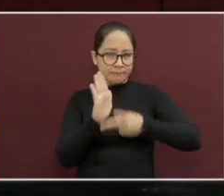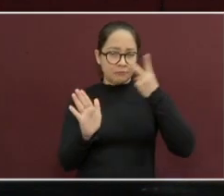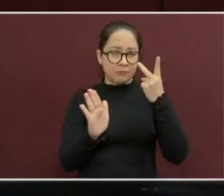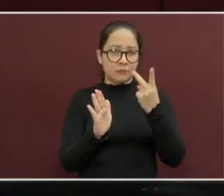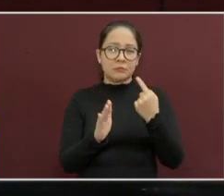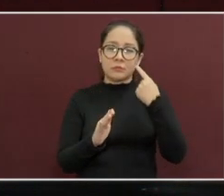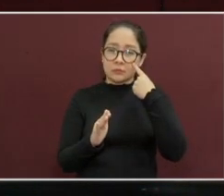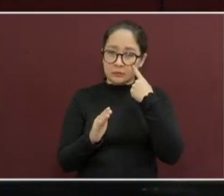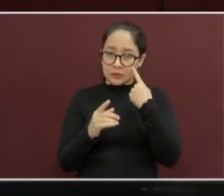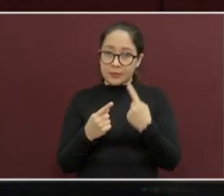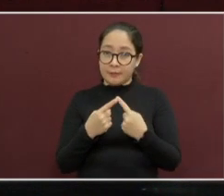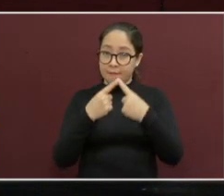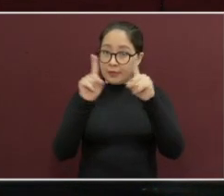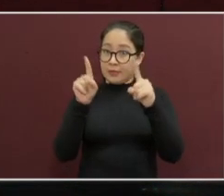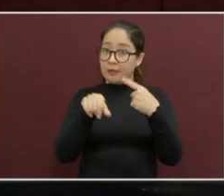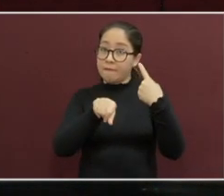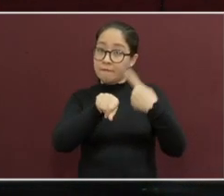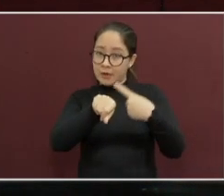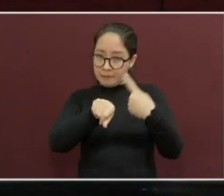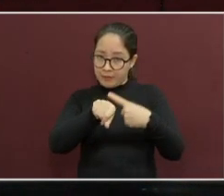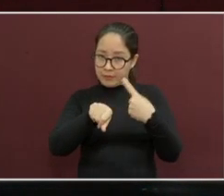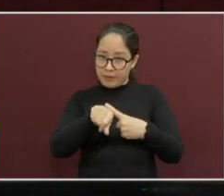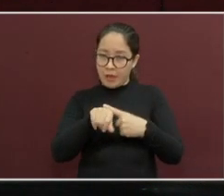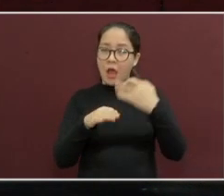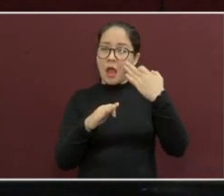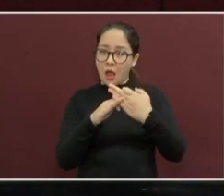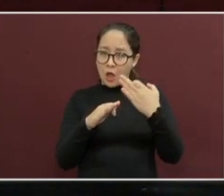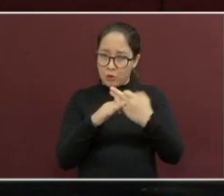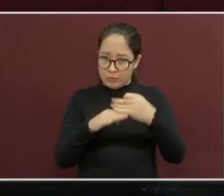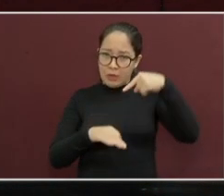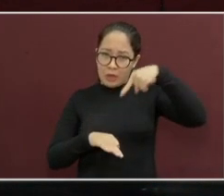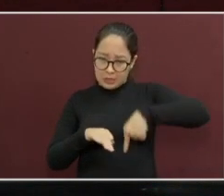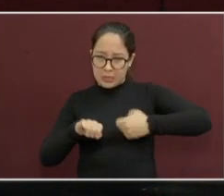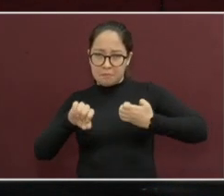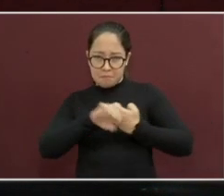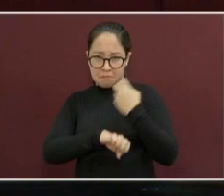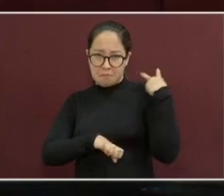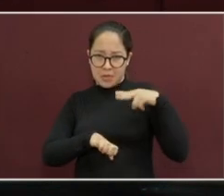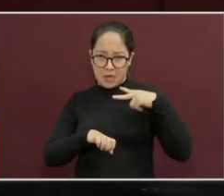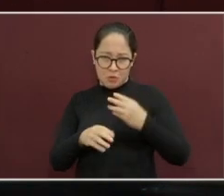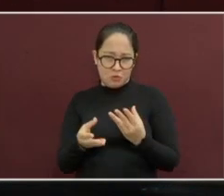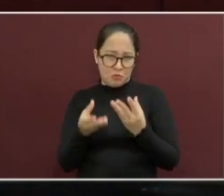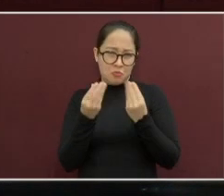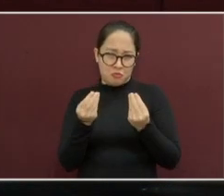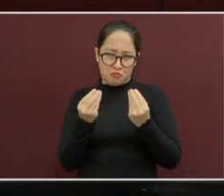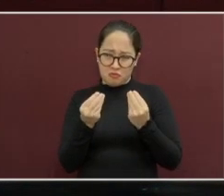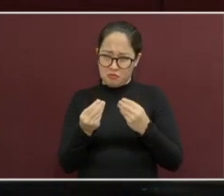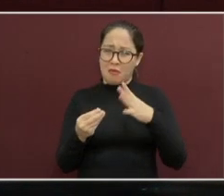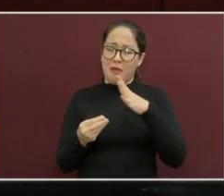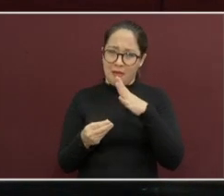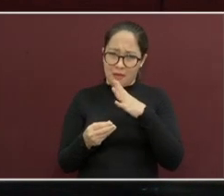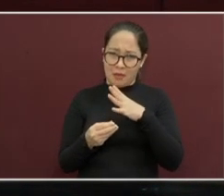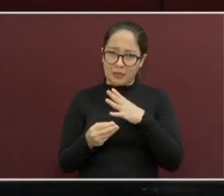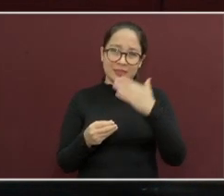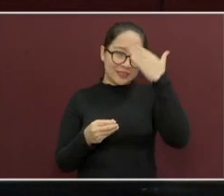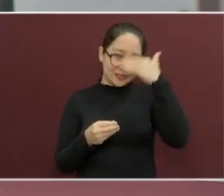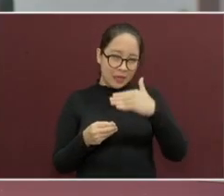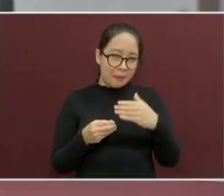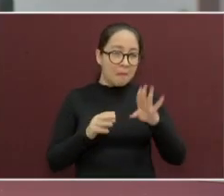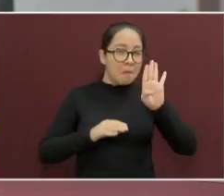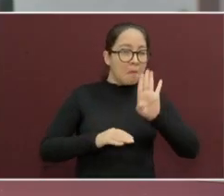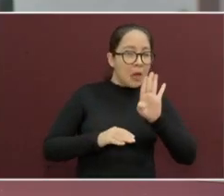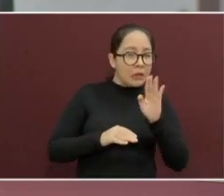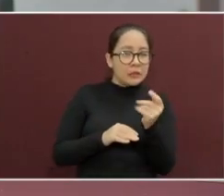dos enfermedades que actualmente están latentes en nuestro estado y que por sus síntomas similares en las primeras etapas